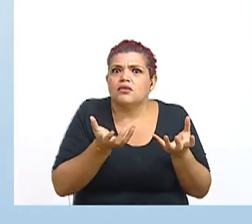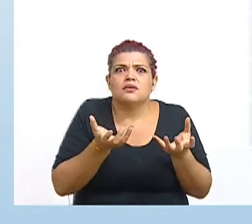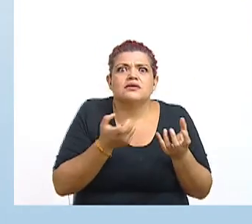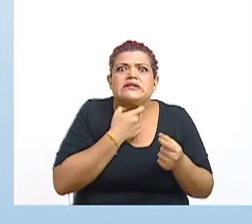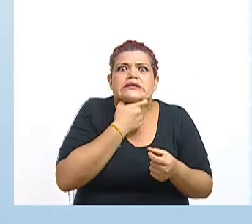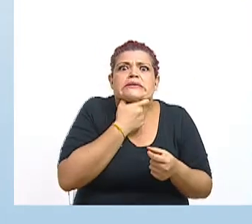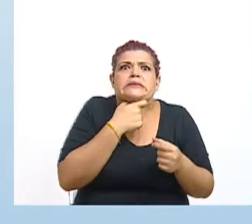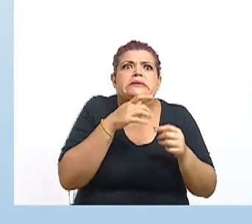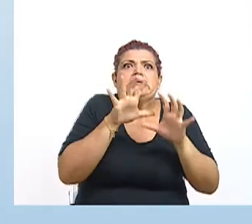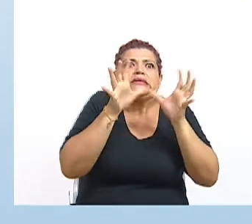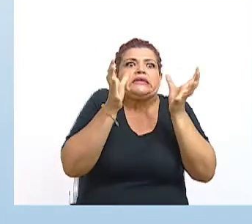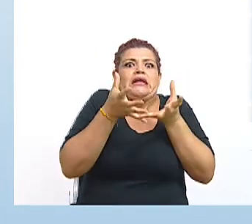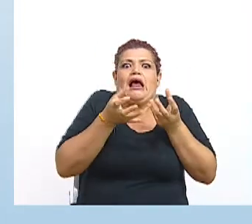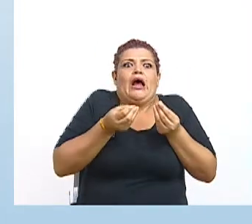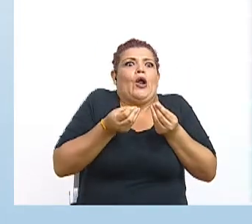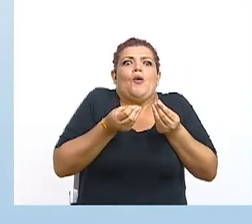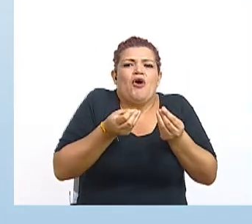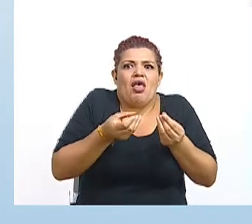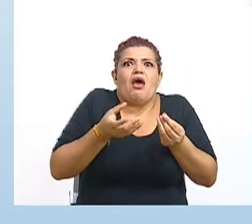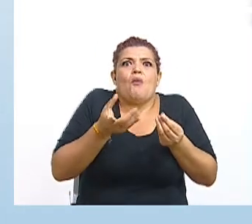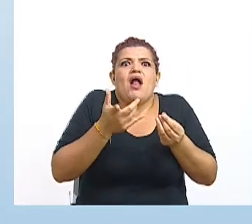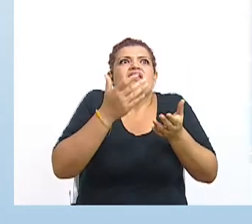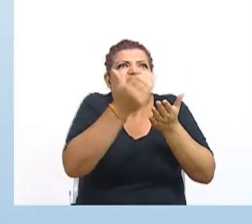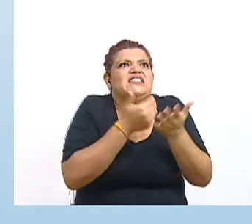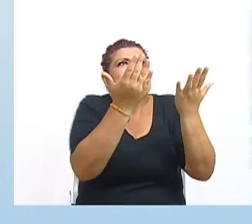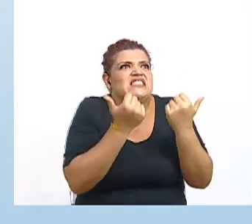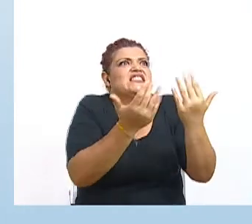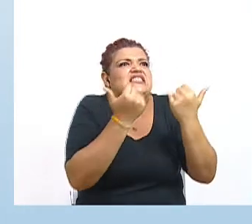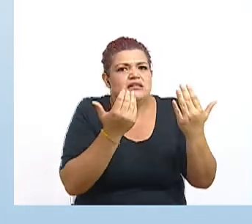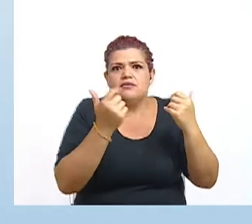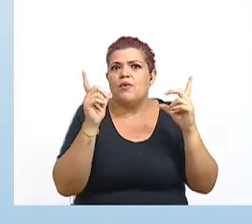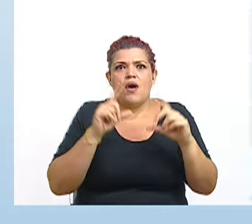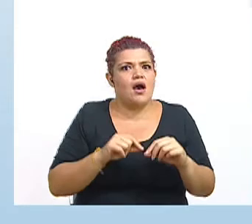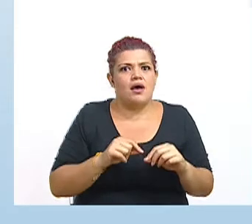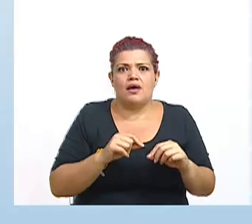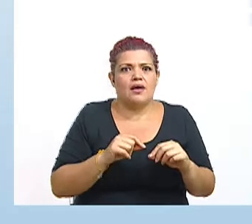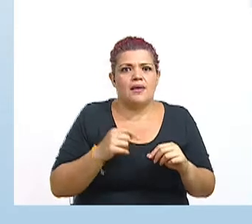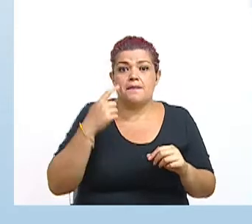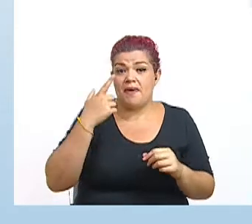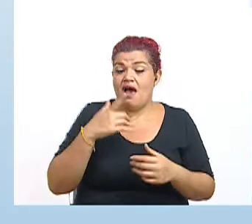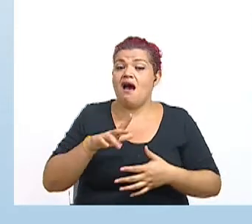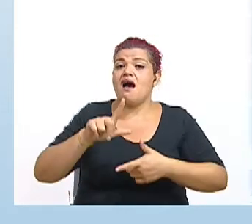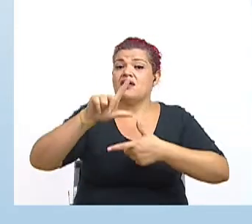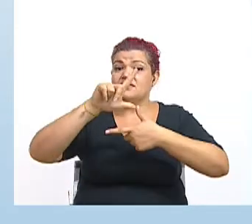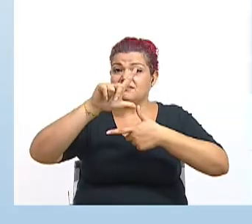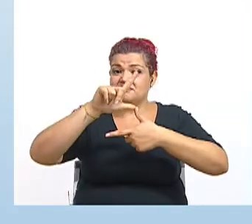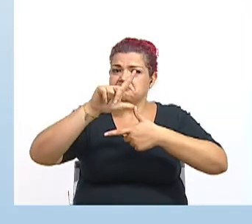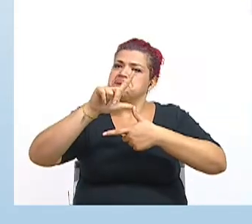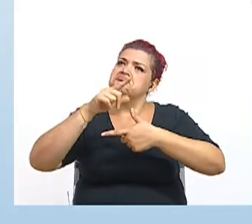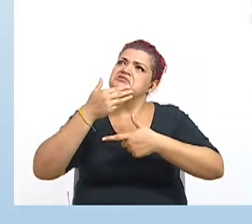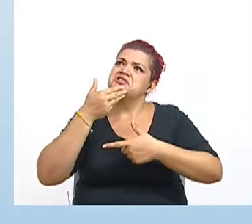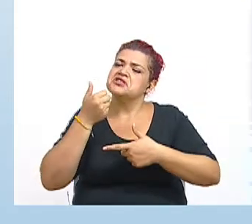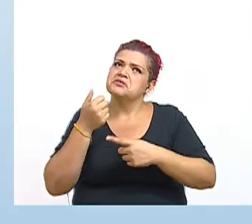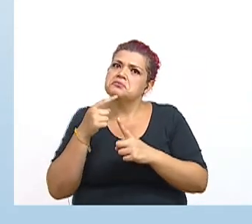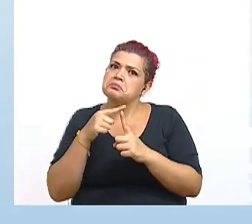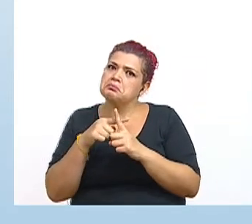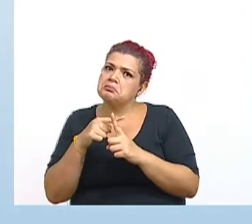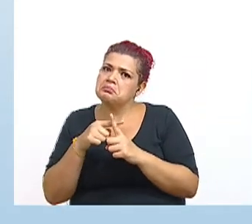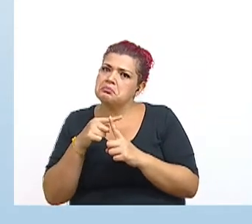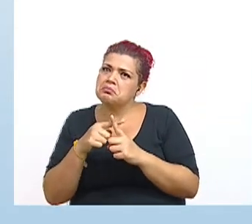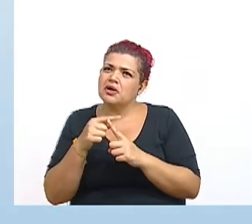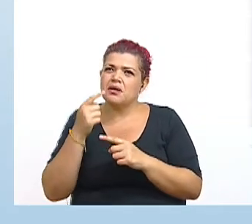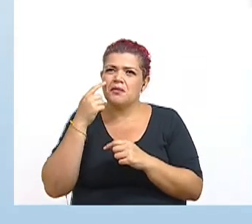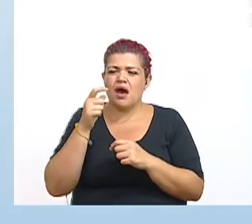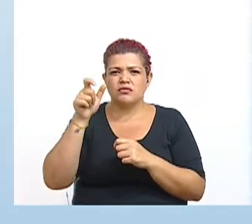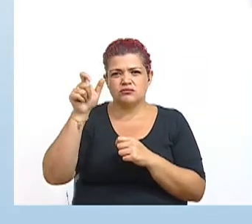un segundo estado tenemos la situación de América Latina. Aparentemente la situación es muy positiva. Nótese que la columna